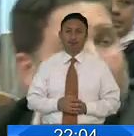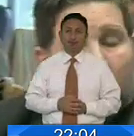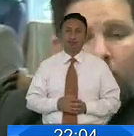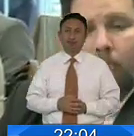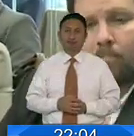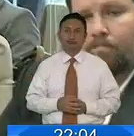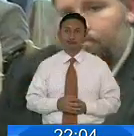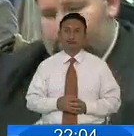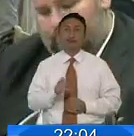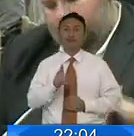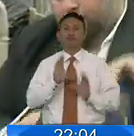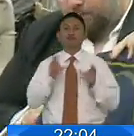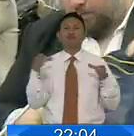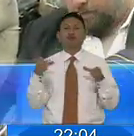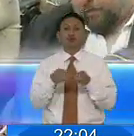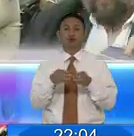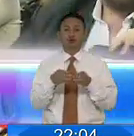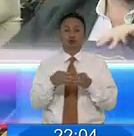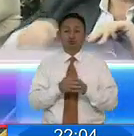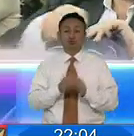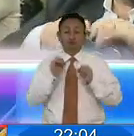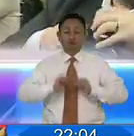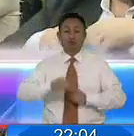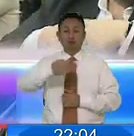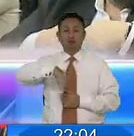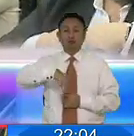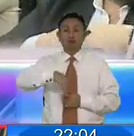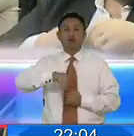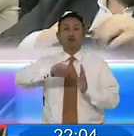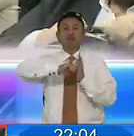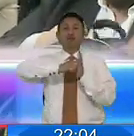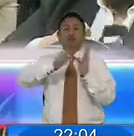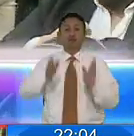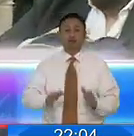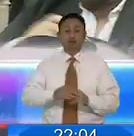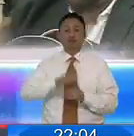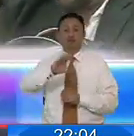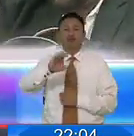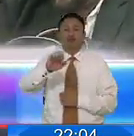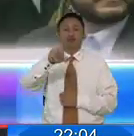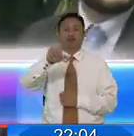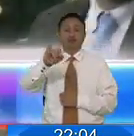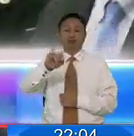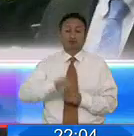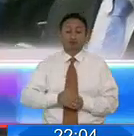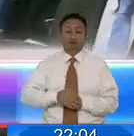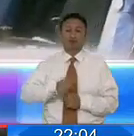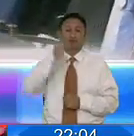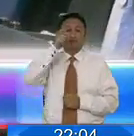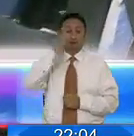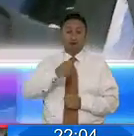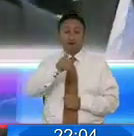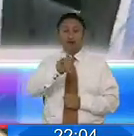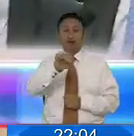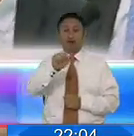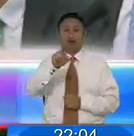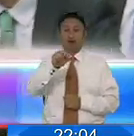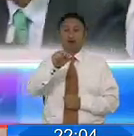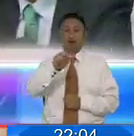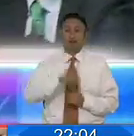la comisión multipartidista recibió este miércoles al contralor general del estado pablo se lee y la fiscal general diana salazar